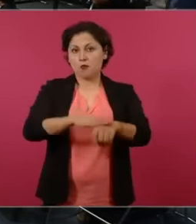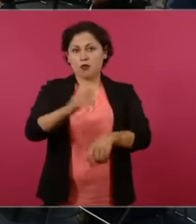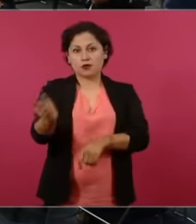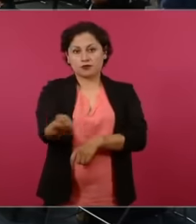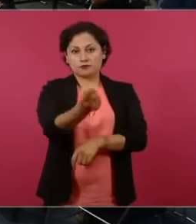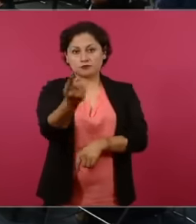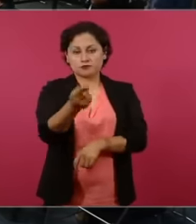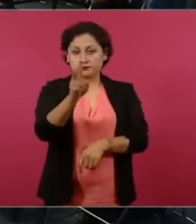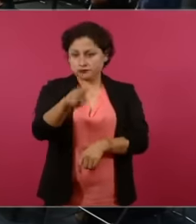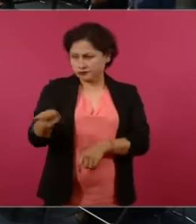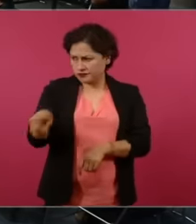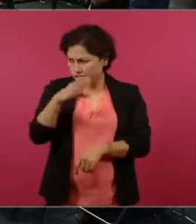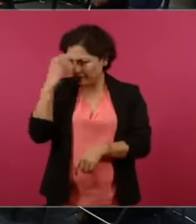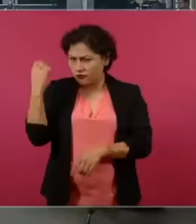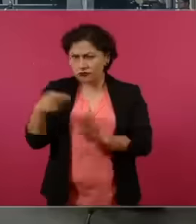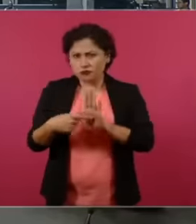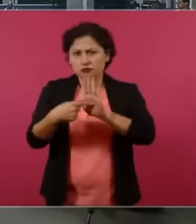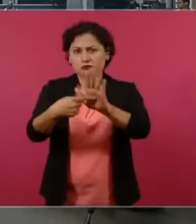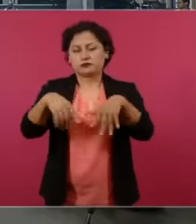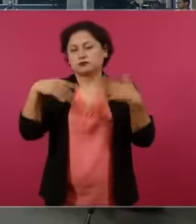bellísima.